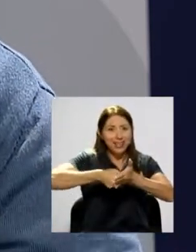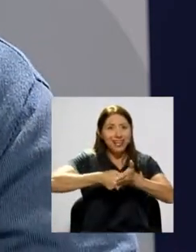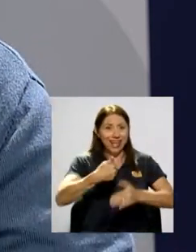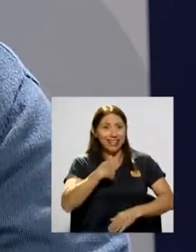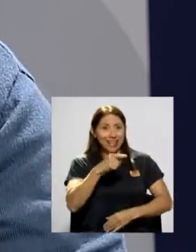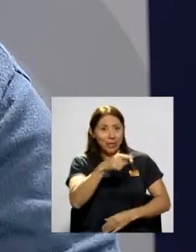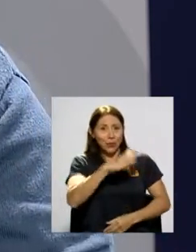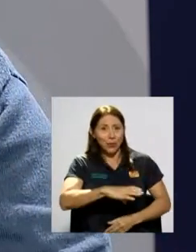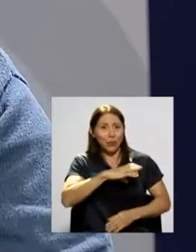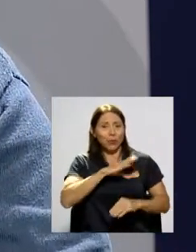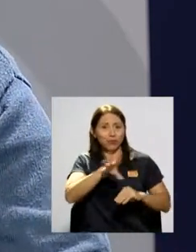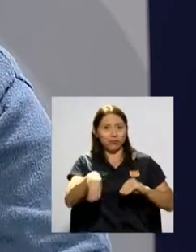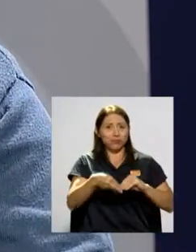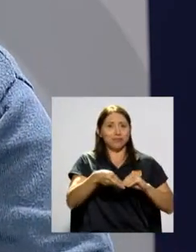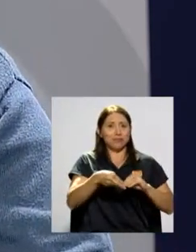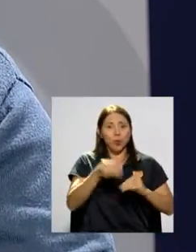políticas